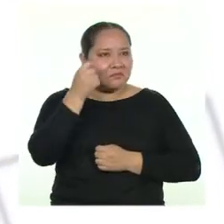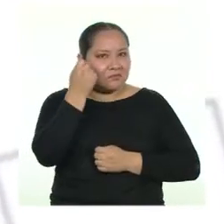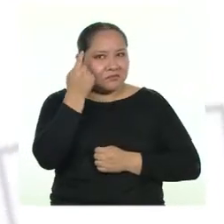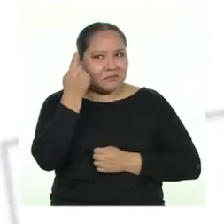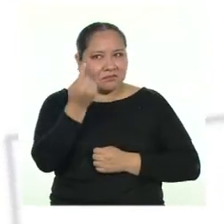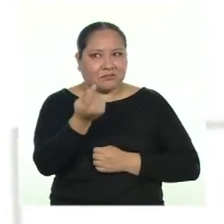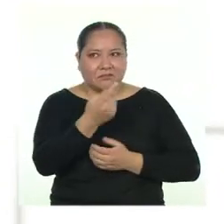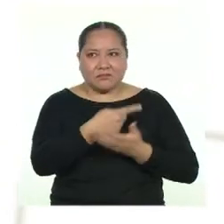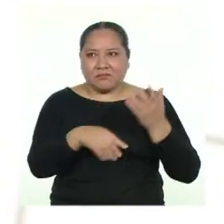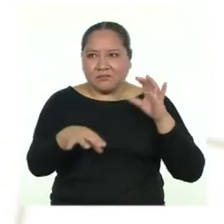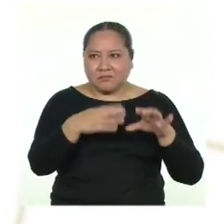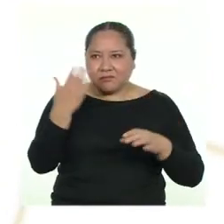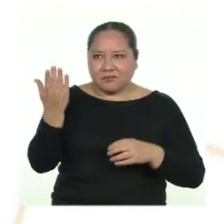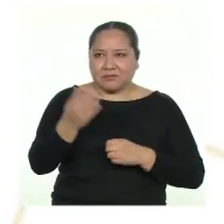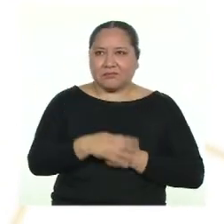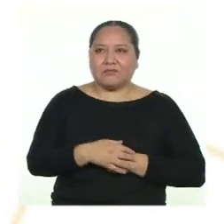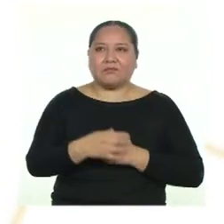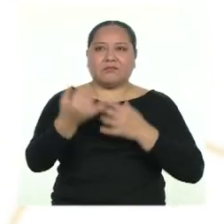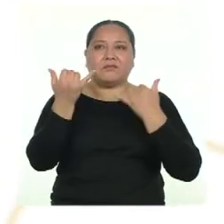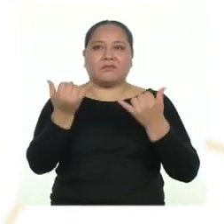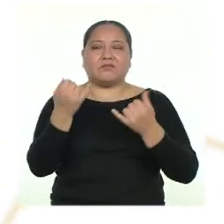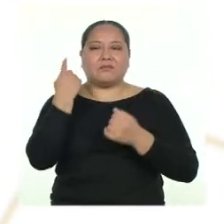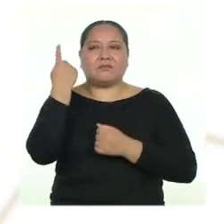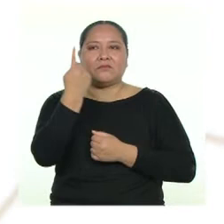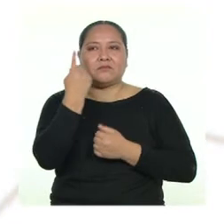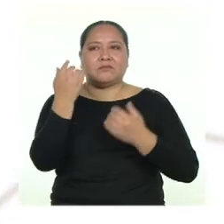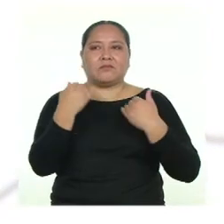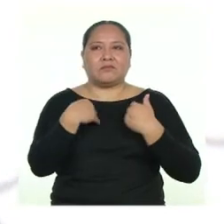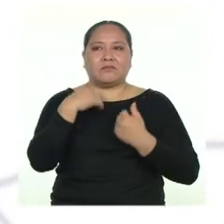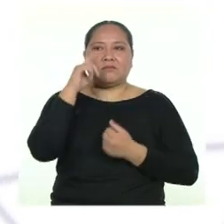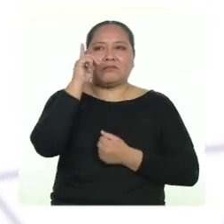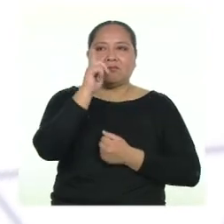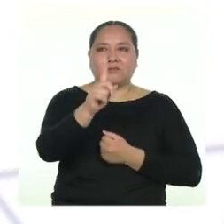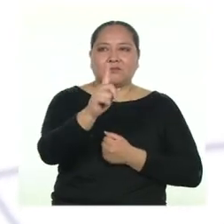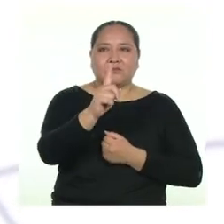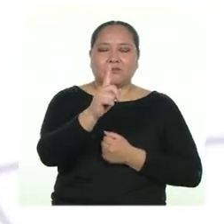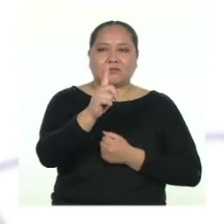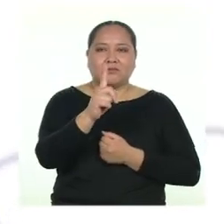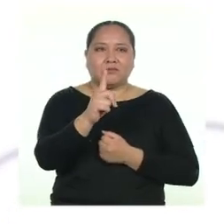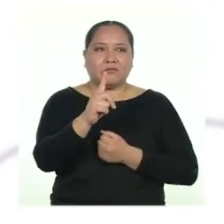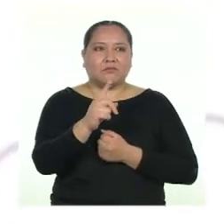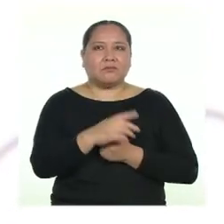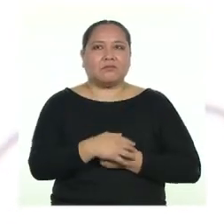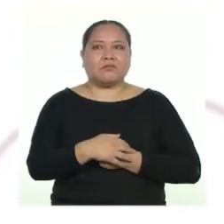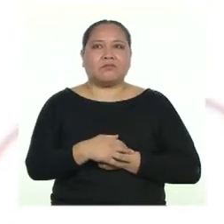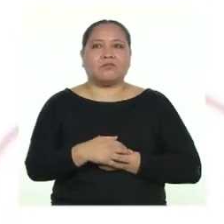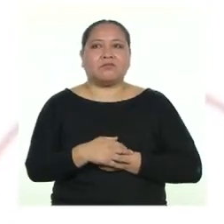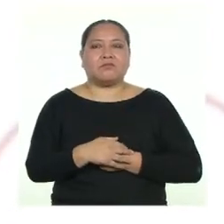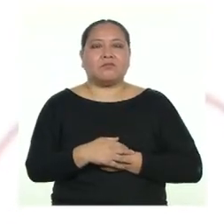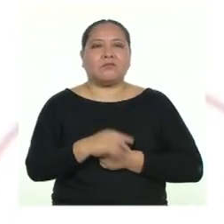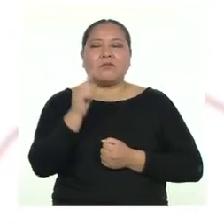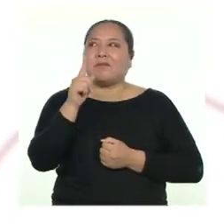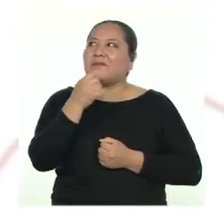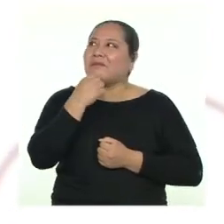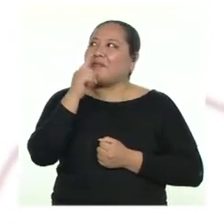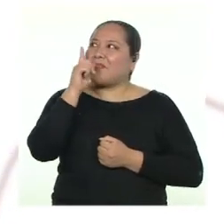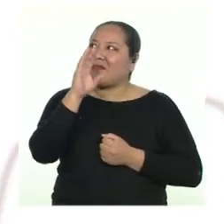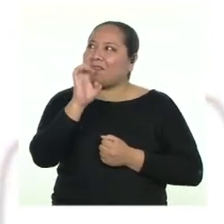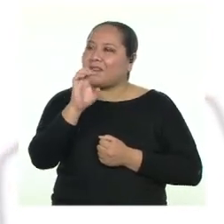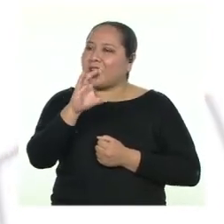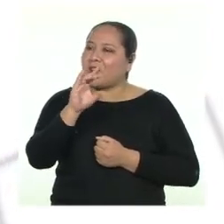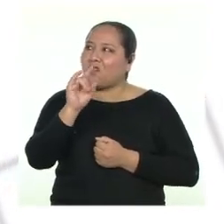cuenta de lo que acabamos de hacer? Ahora solo tenemos una variable, x. ¿Una ecuación con una sola